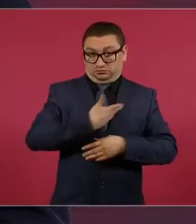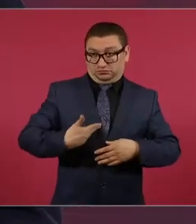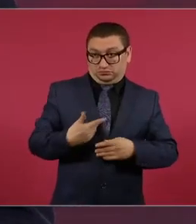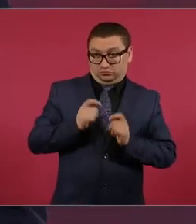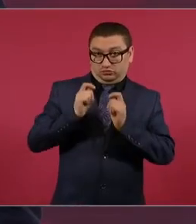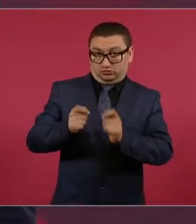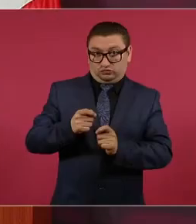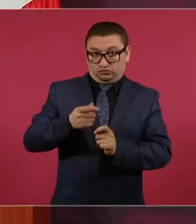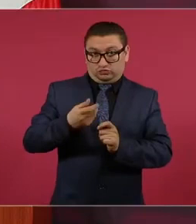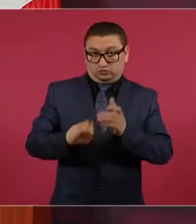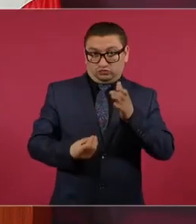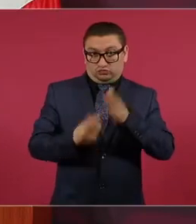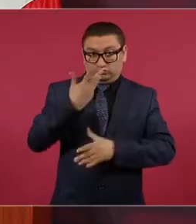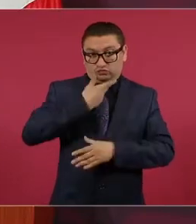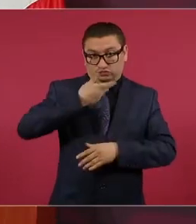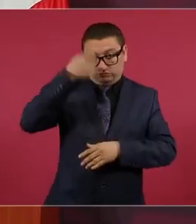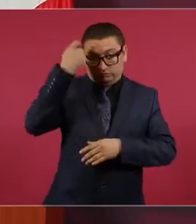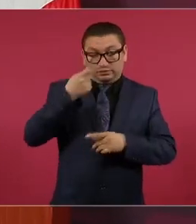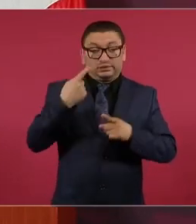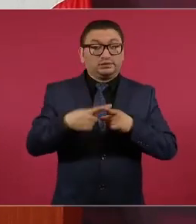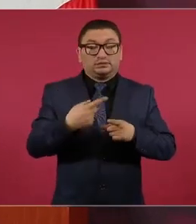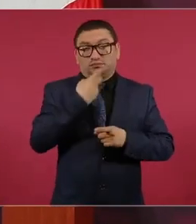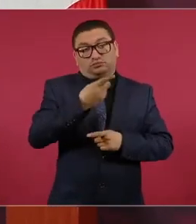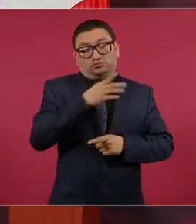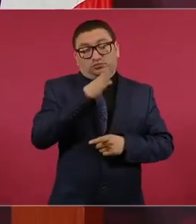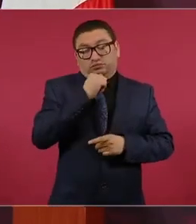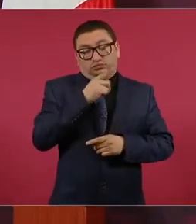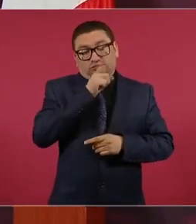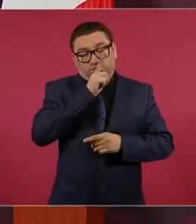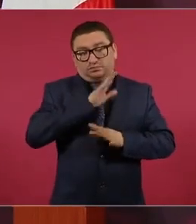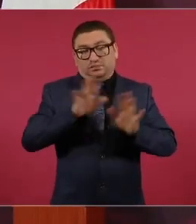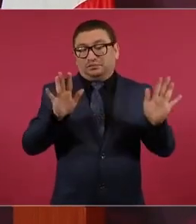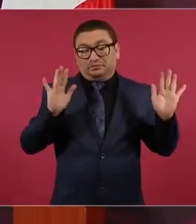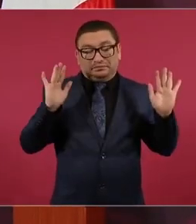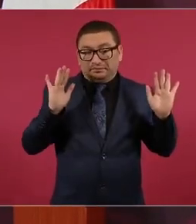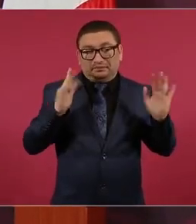llegue ya no puedo decir nada